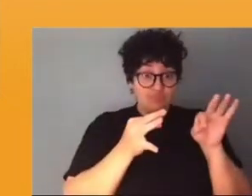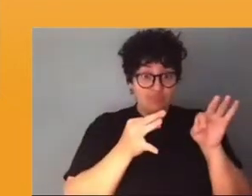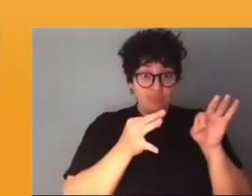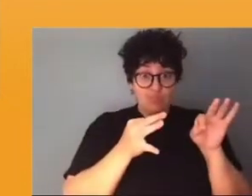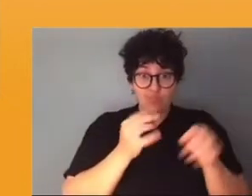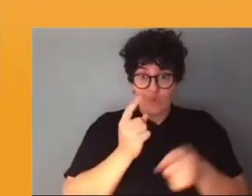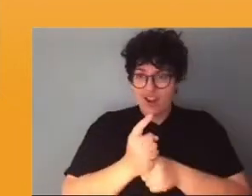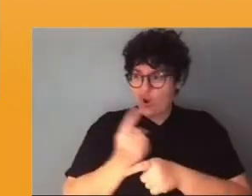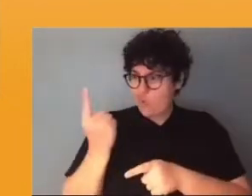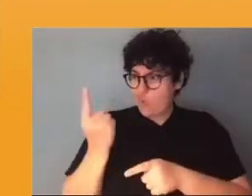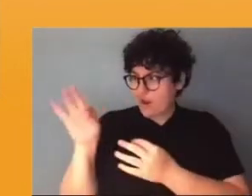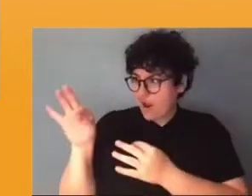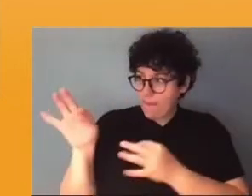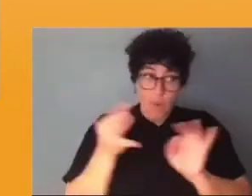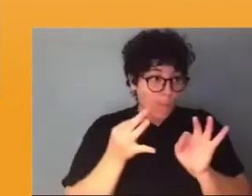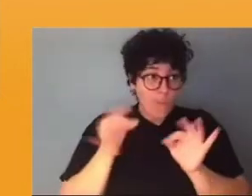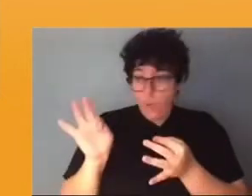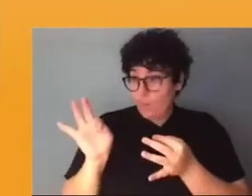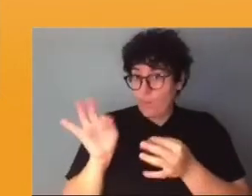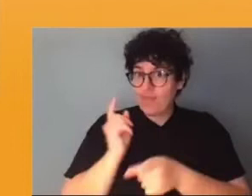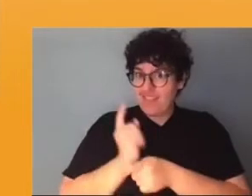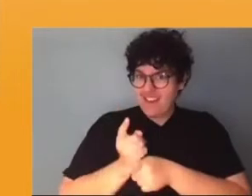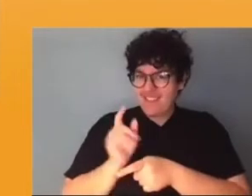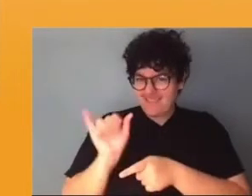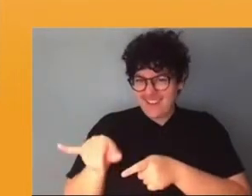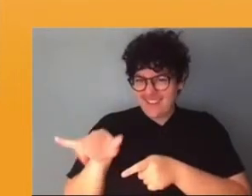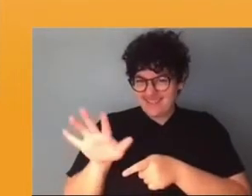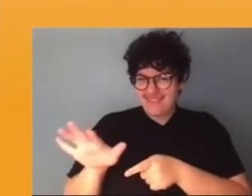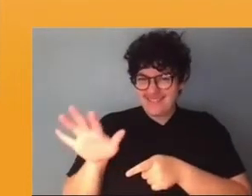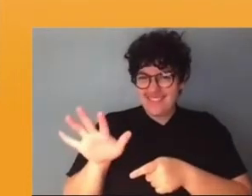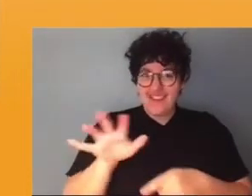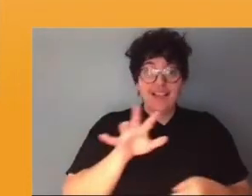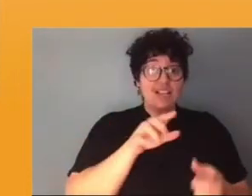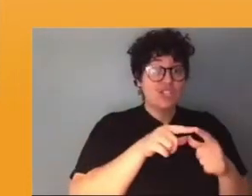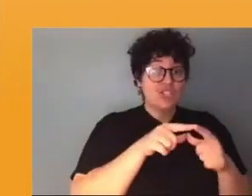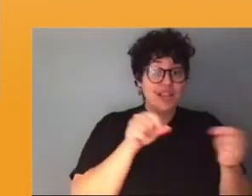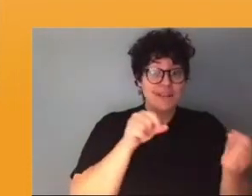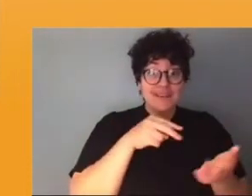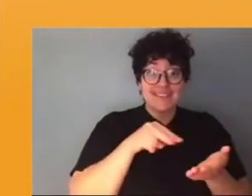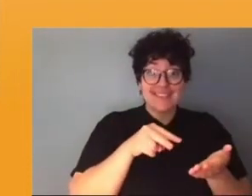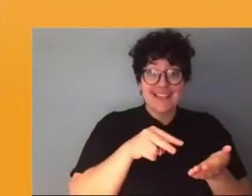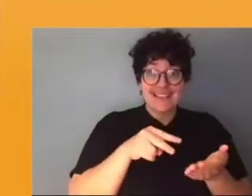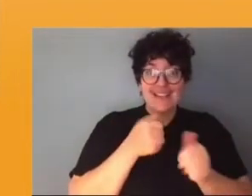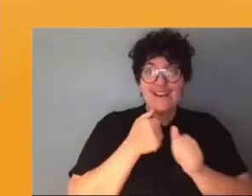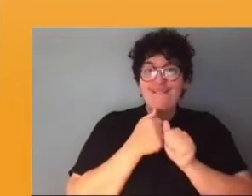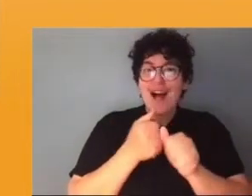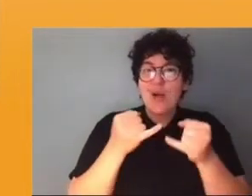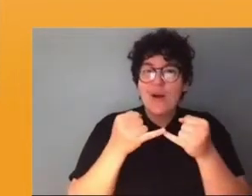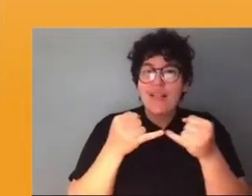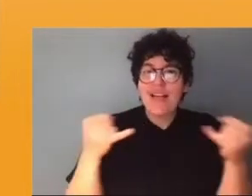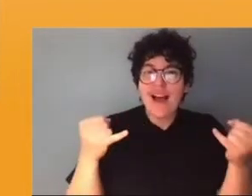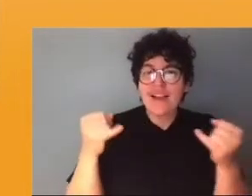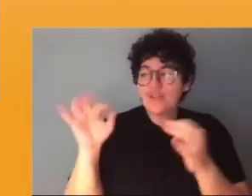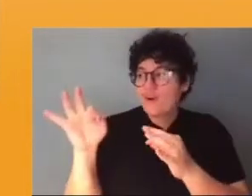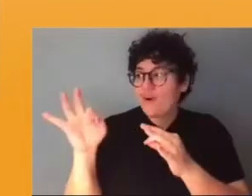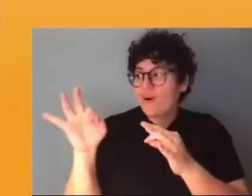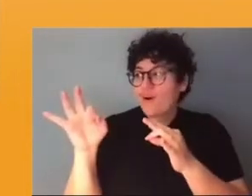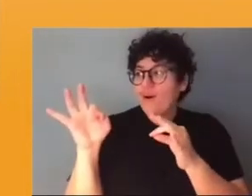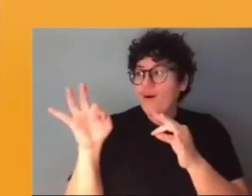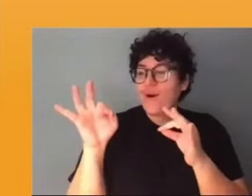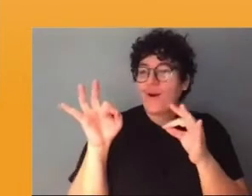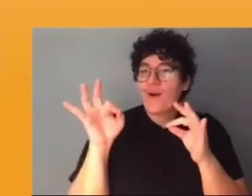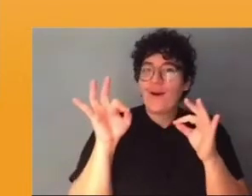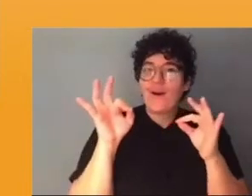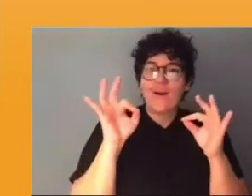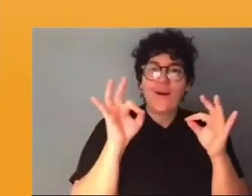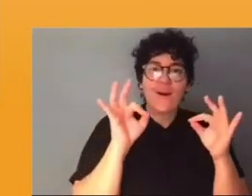un fluir. Entonces, cuando vemos, no es así. No sé si pueden